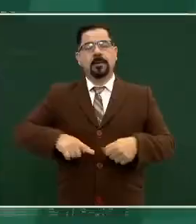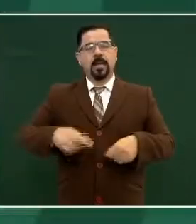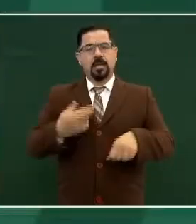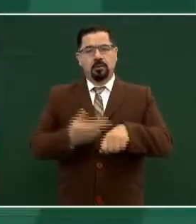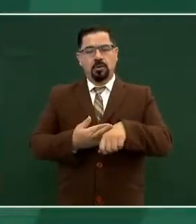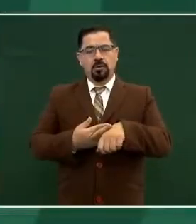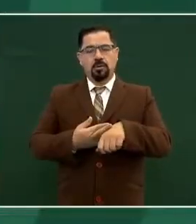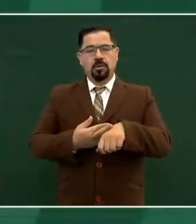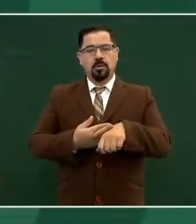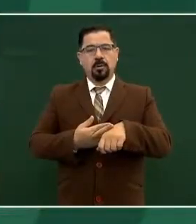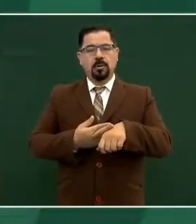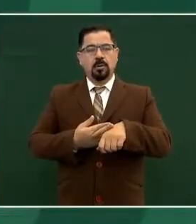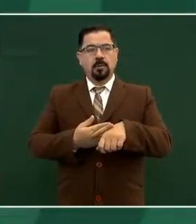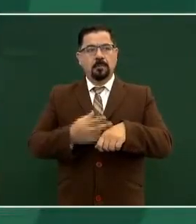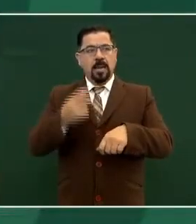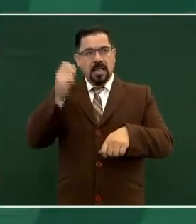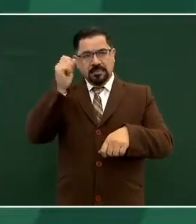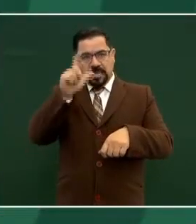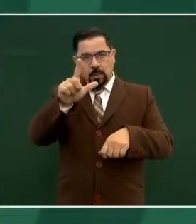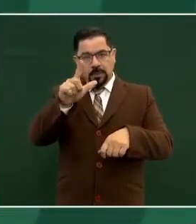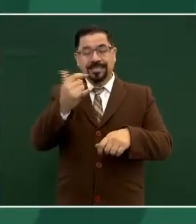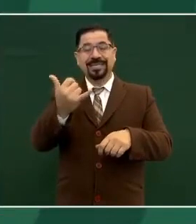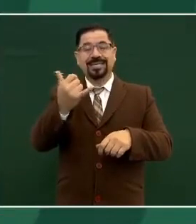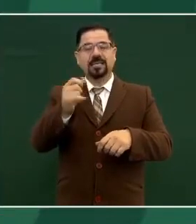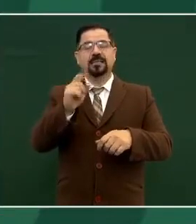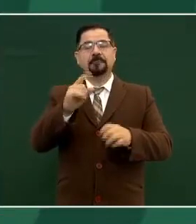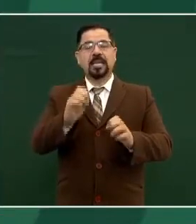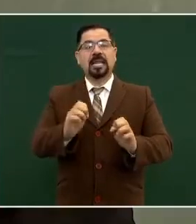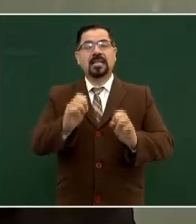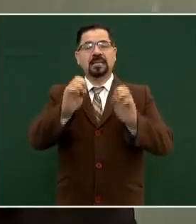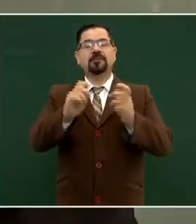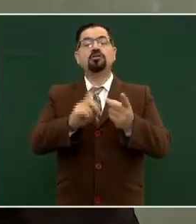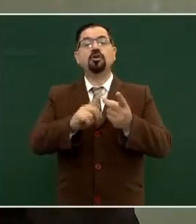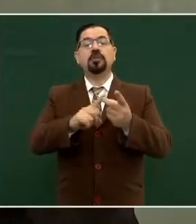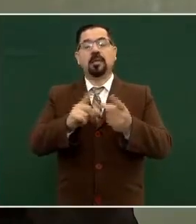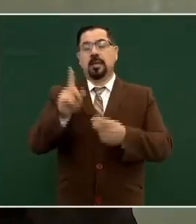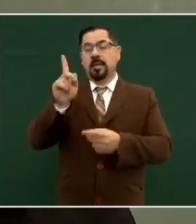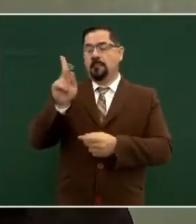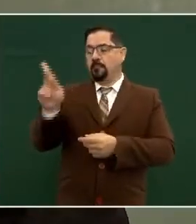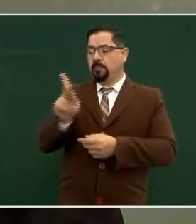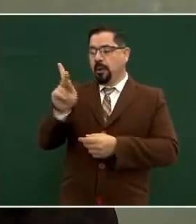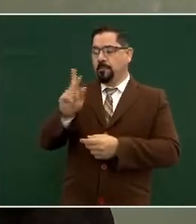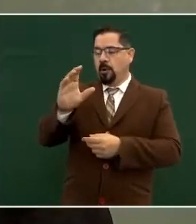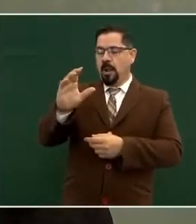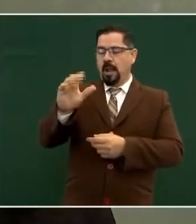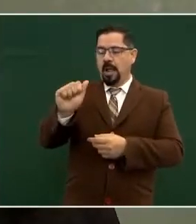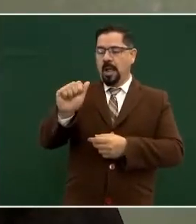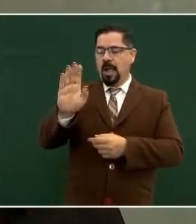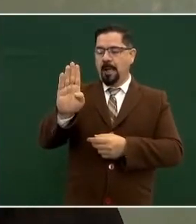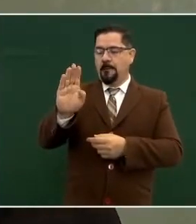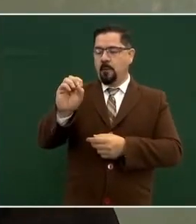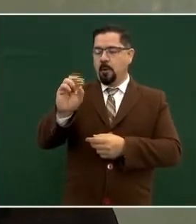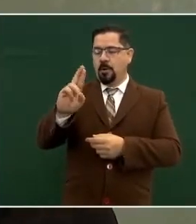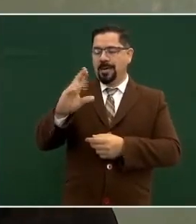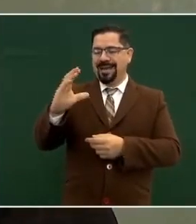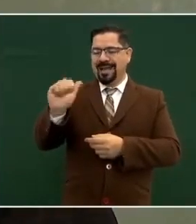San Luis Río Colorado y para una instalación especial en Caborca, ya se autorizó.